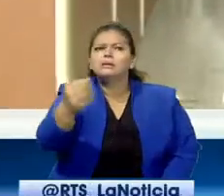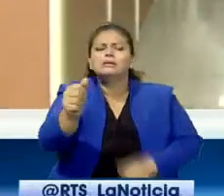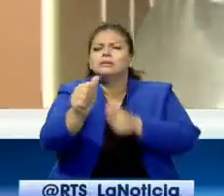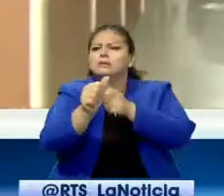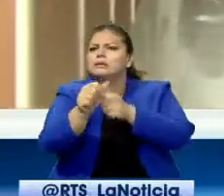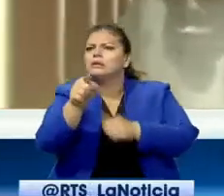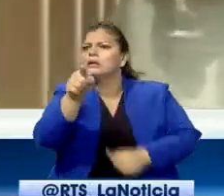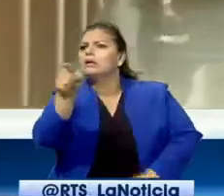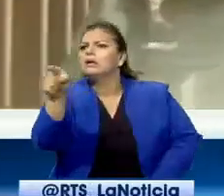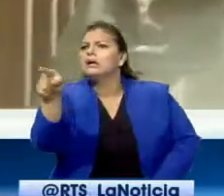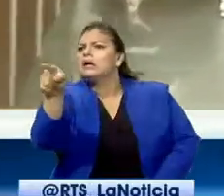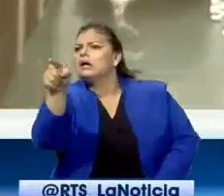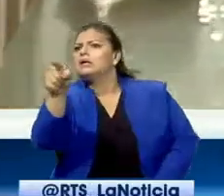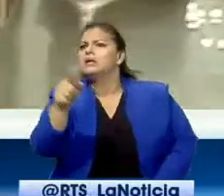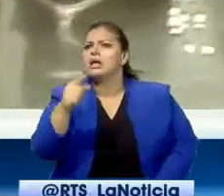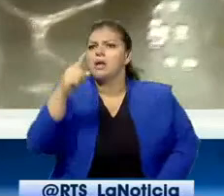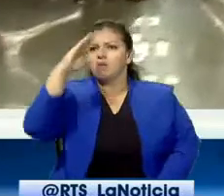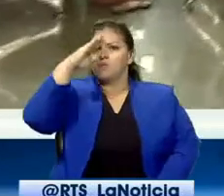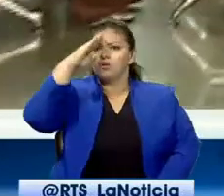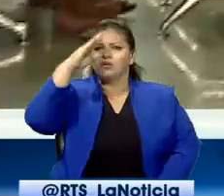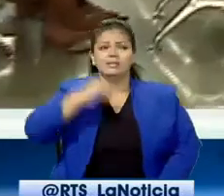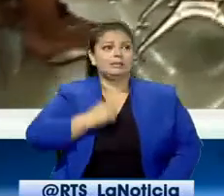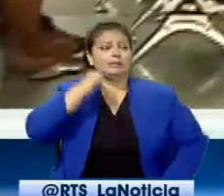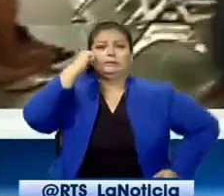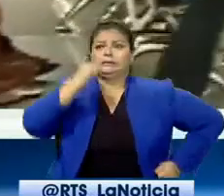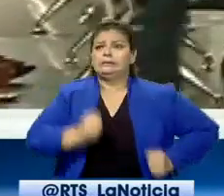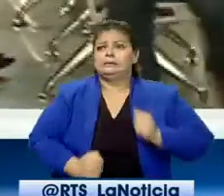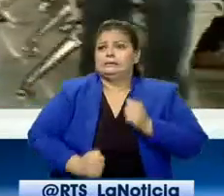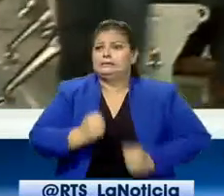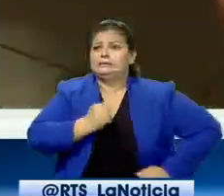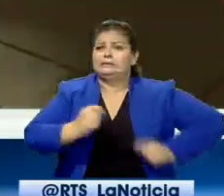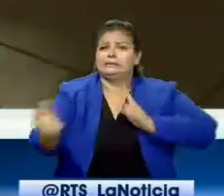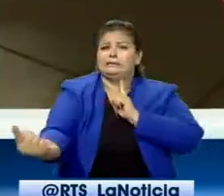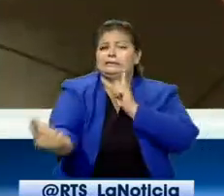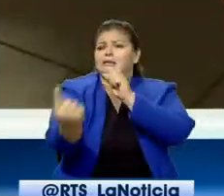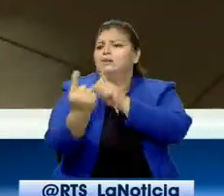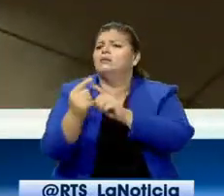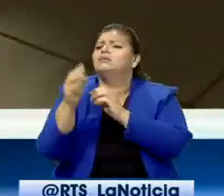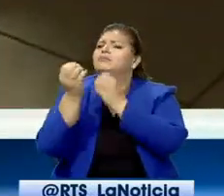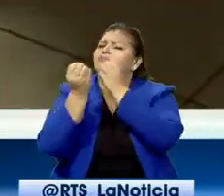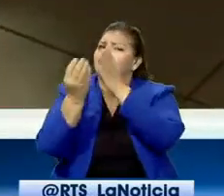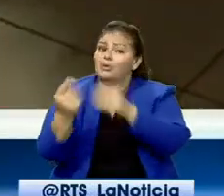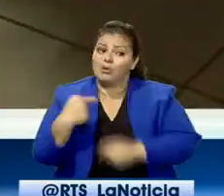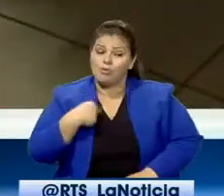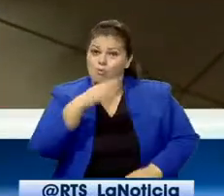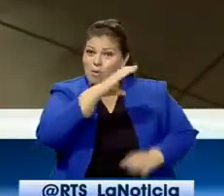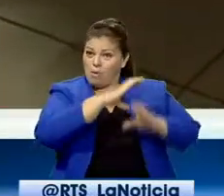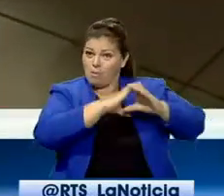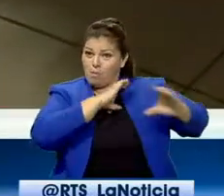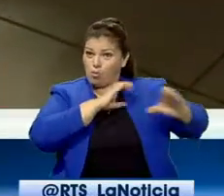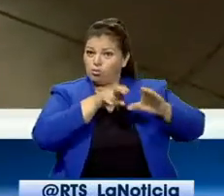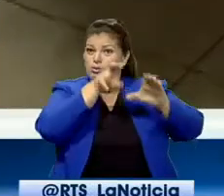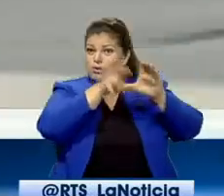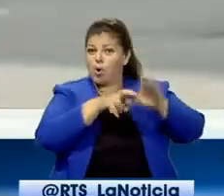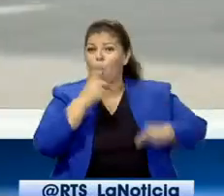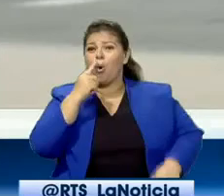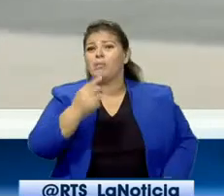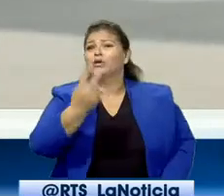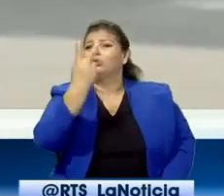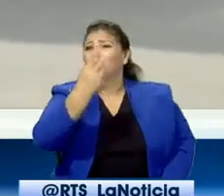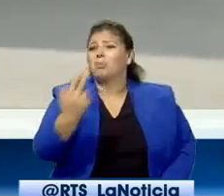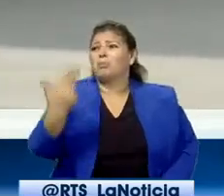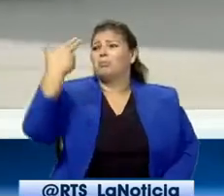busca de los implicados y lograron localizarlos a pocas cuadras, aunque uno de ellos alcanzó a correr entre